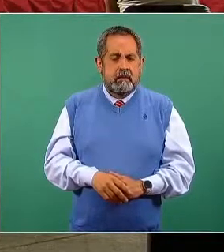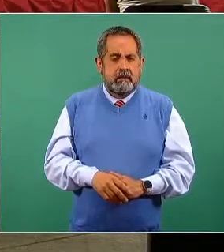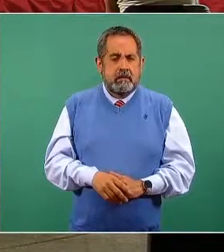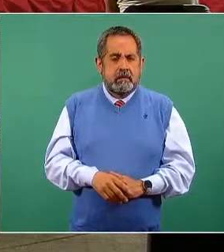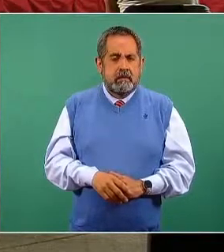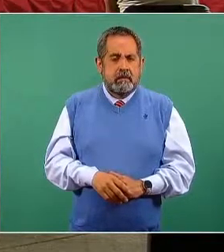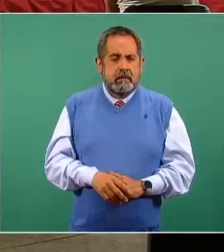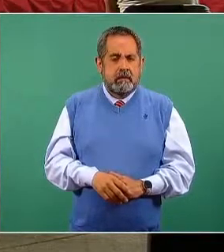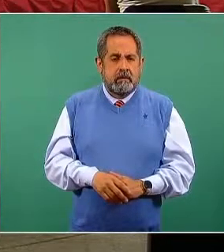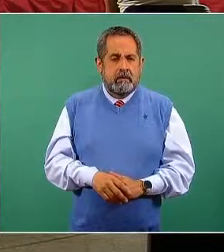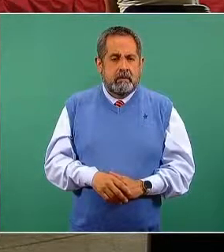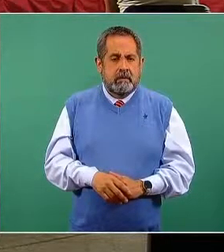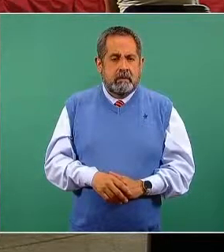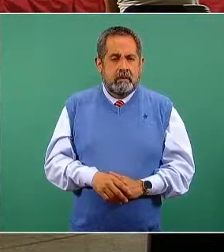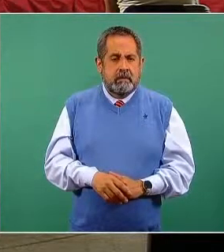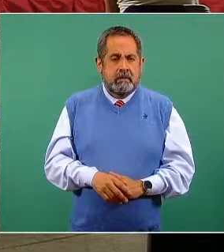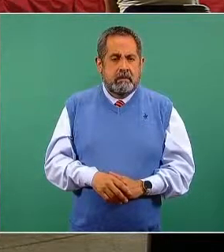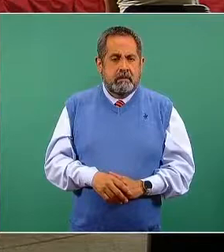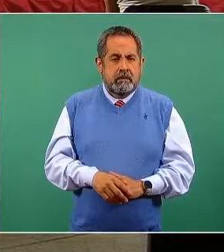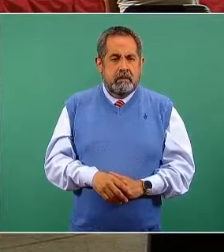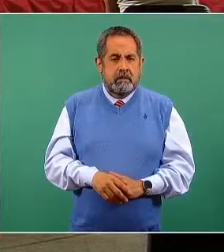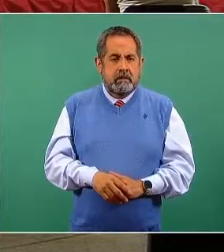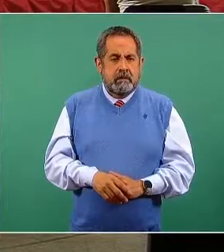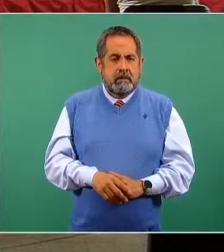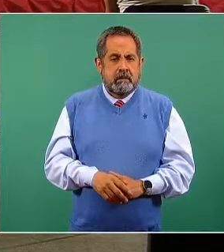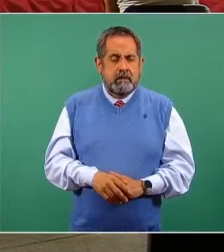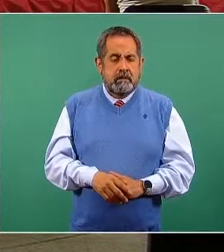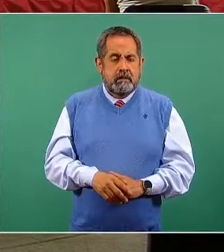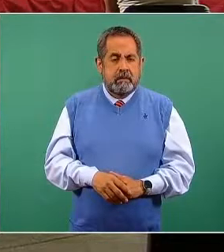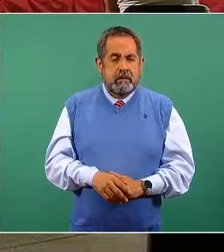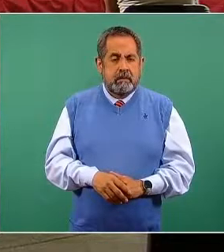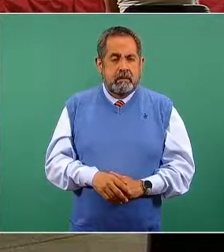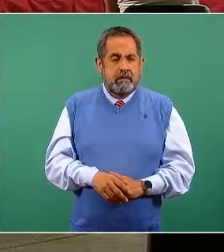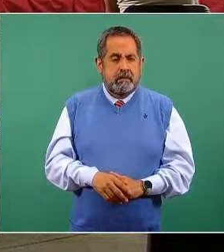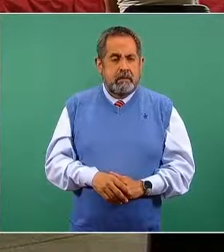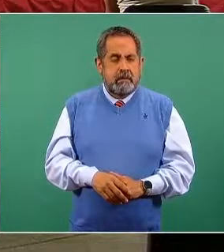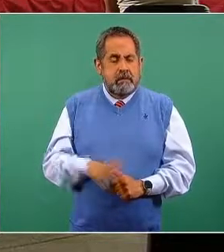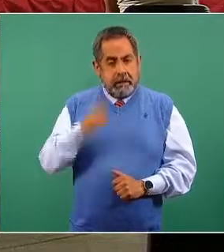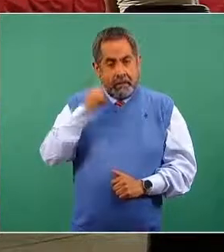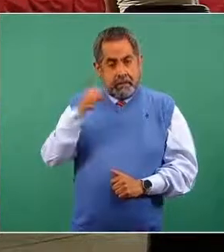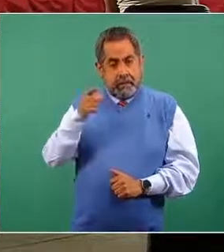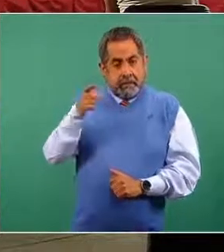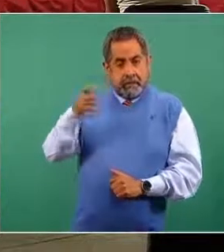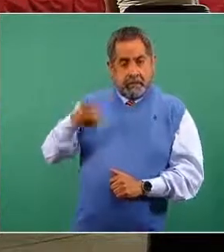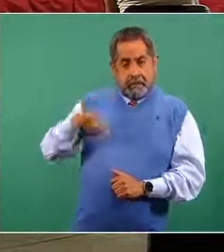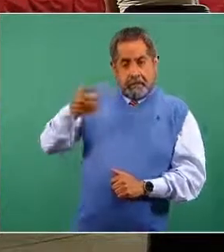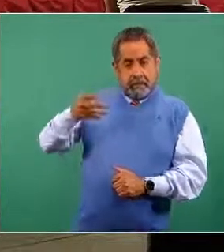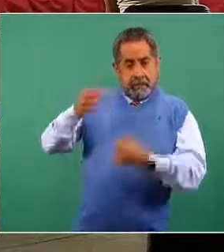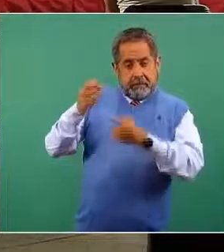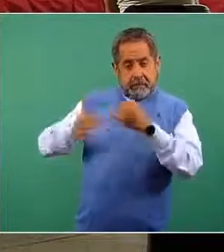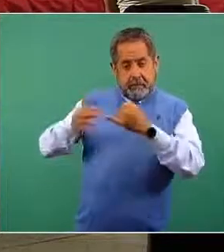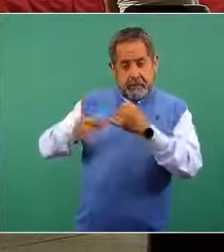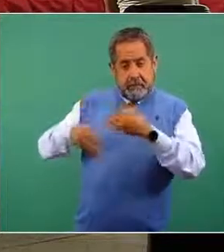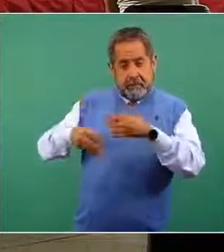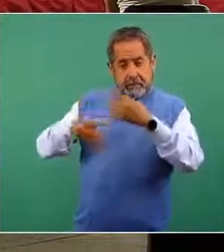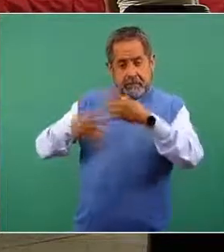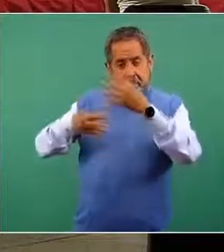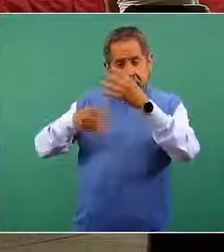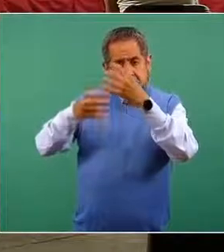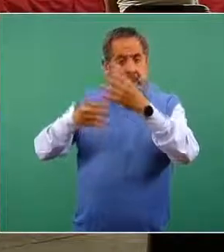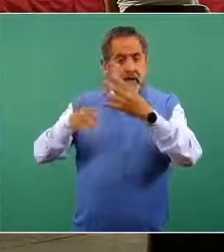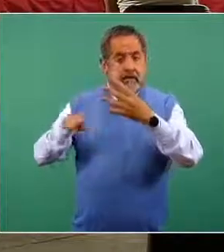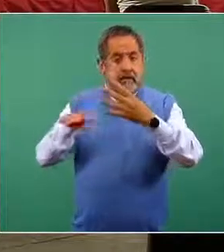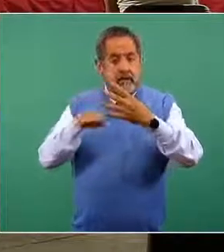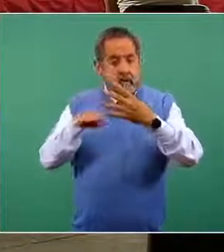exceso de mortalidad, y en la sección de hasta abajo, vamos hasta abajo, abajo,